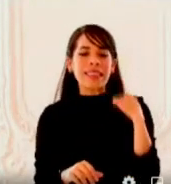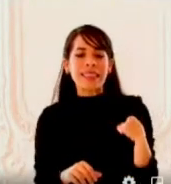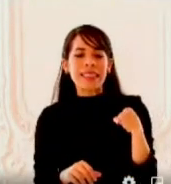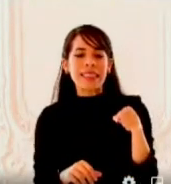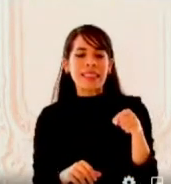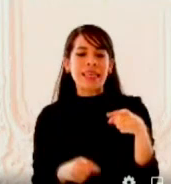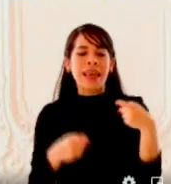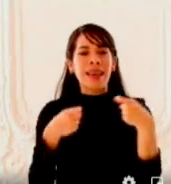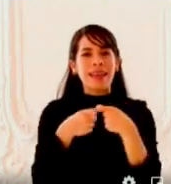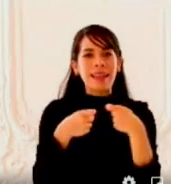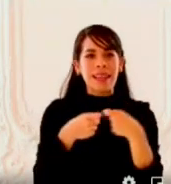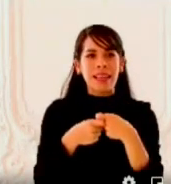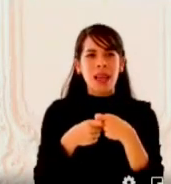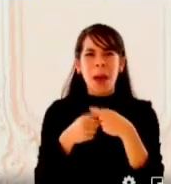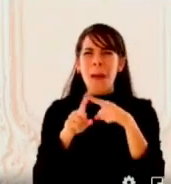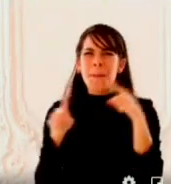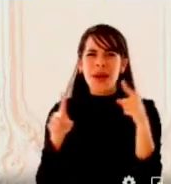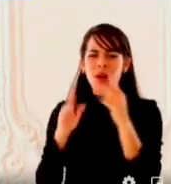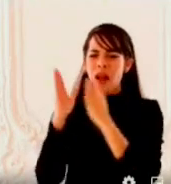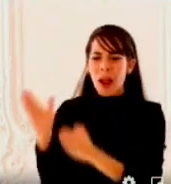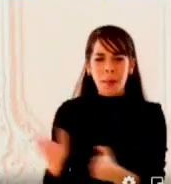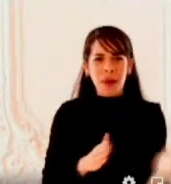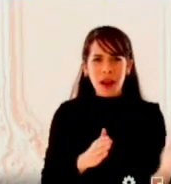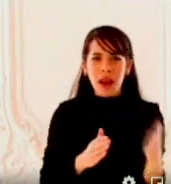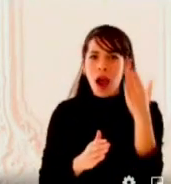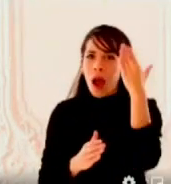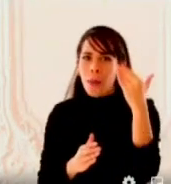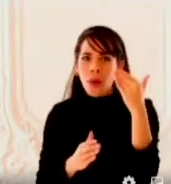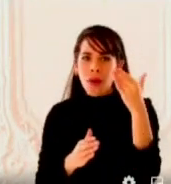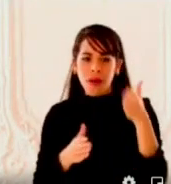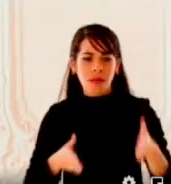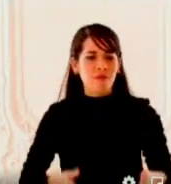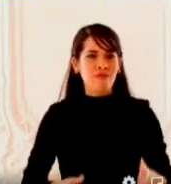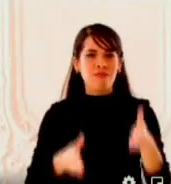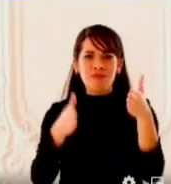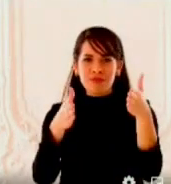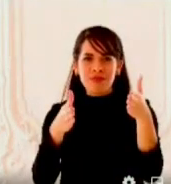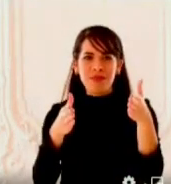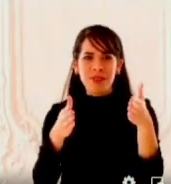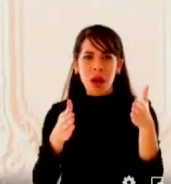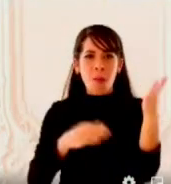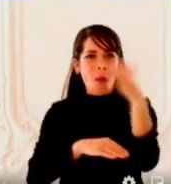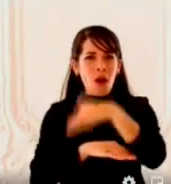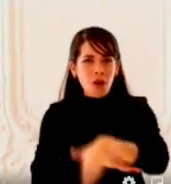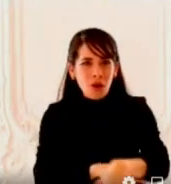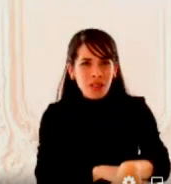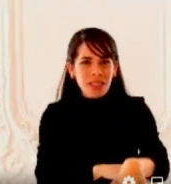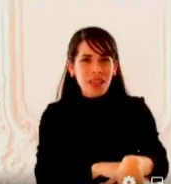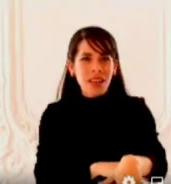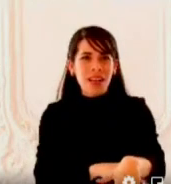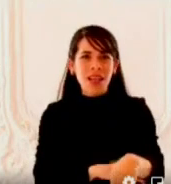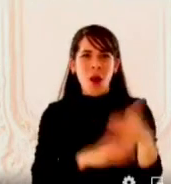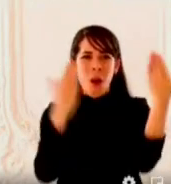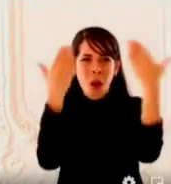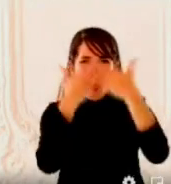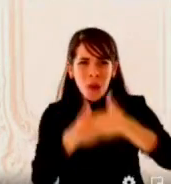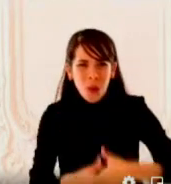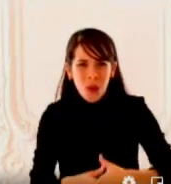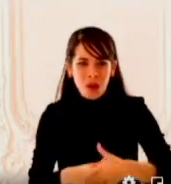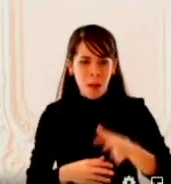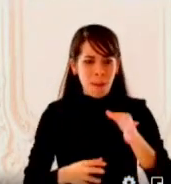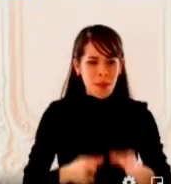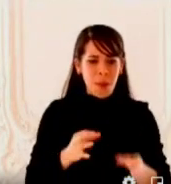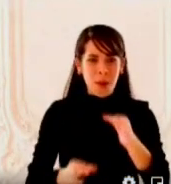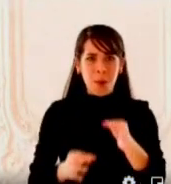las carreteras en Puerto Rico están oscuras, no se puede transitar por las noches, no se ven los hoyos, caemos en los